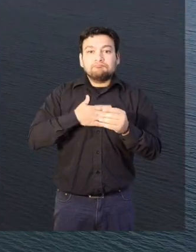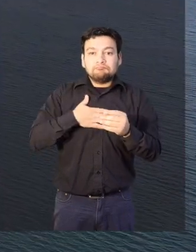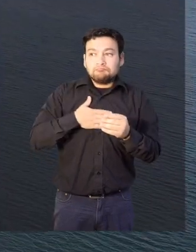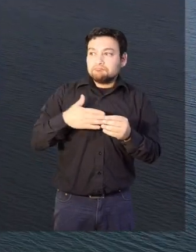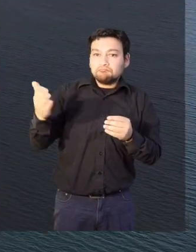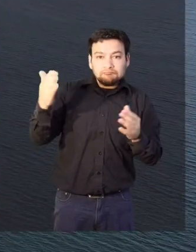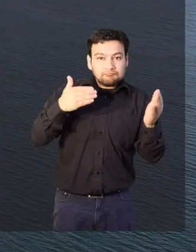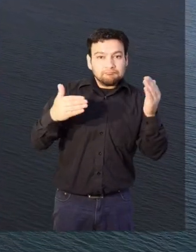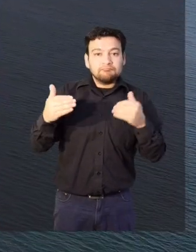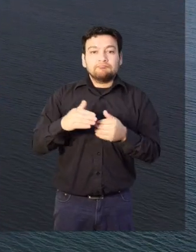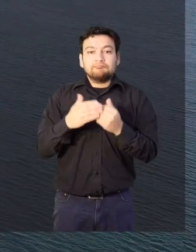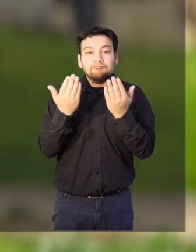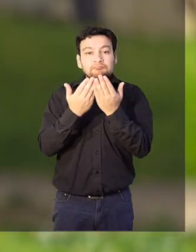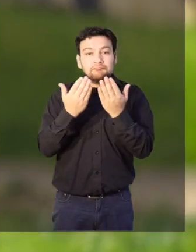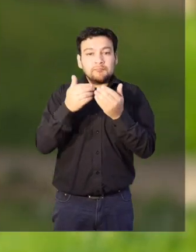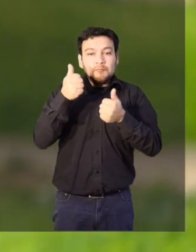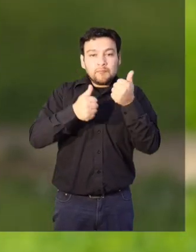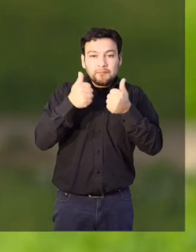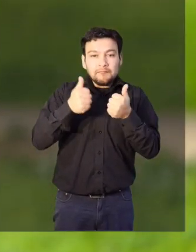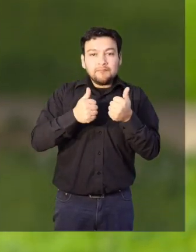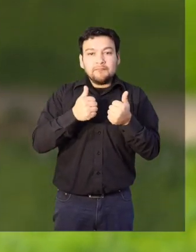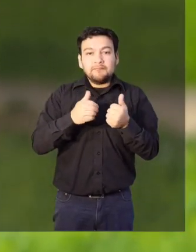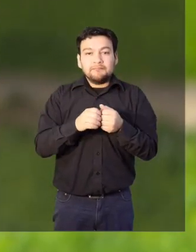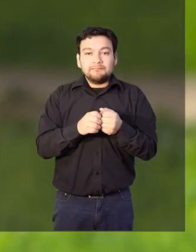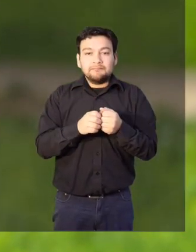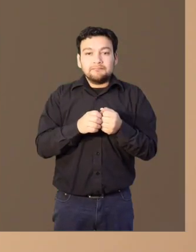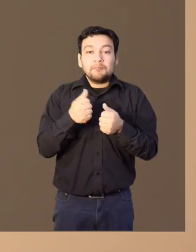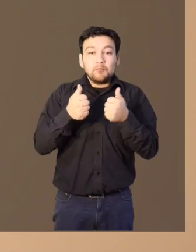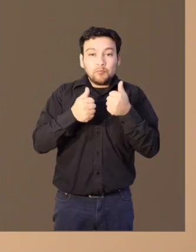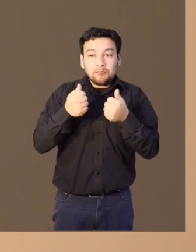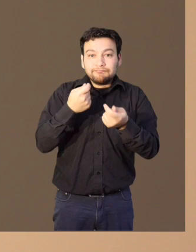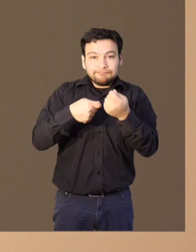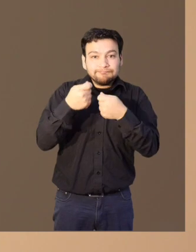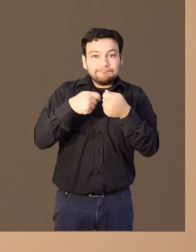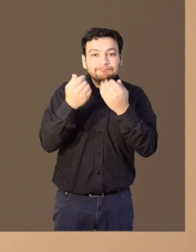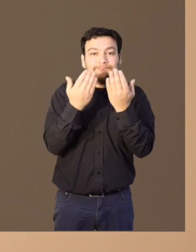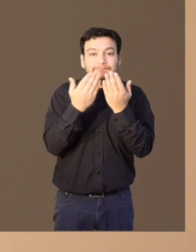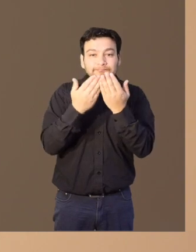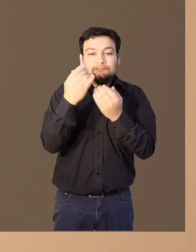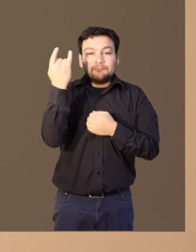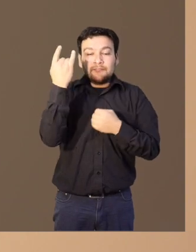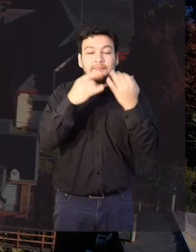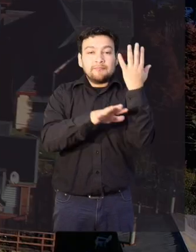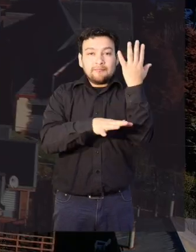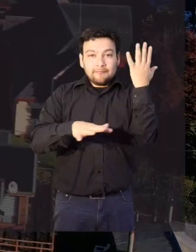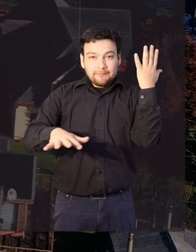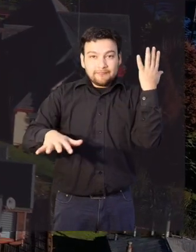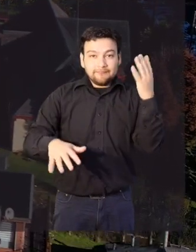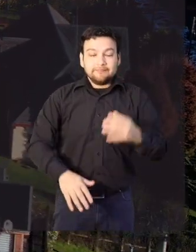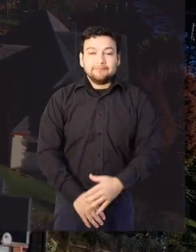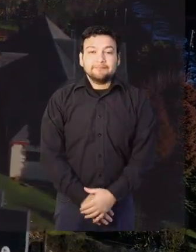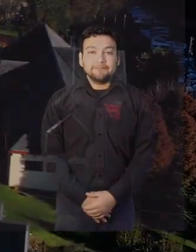una carrera integral como la nuestra te invito a estudiar Esta carrera en Puerto mon porque ingeniería comercial se estudia